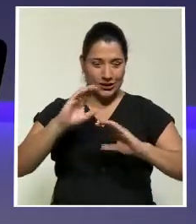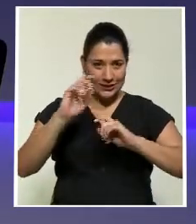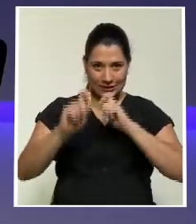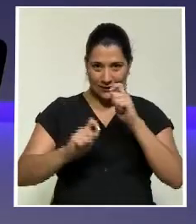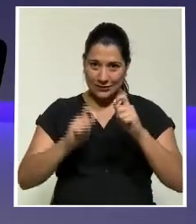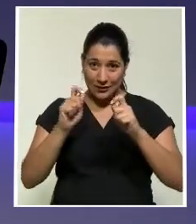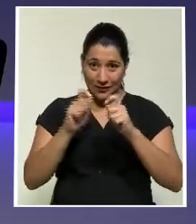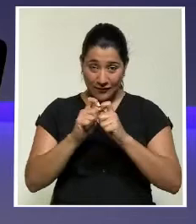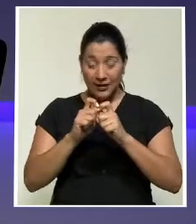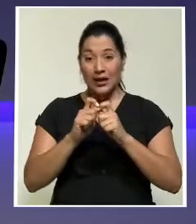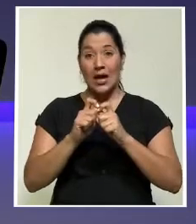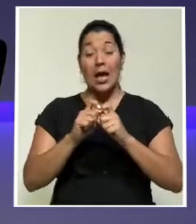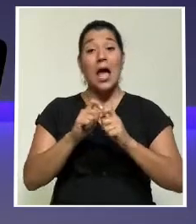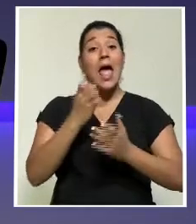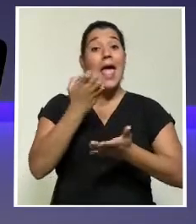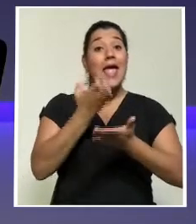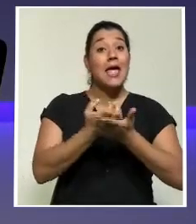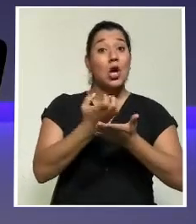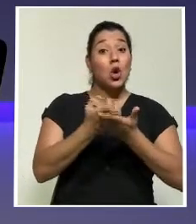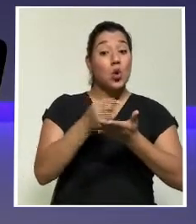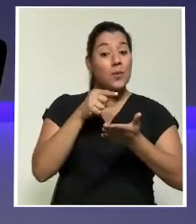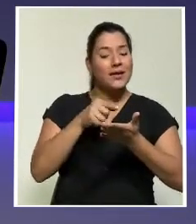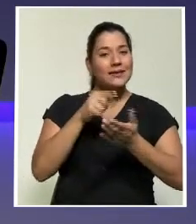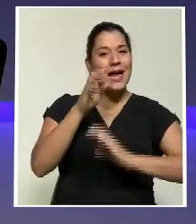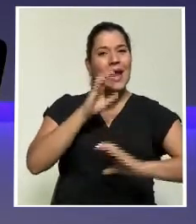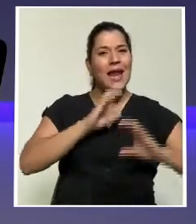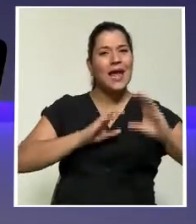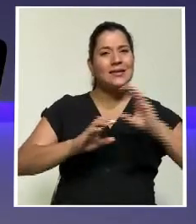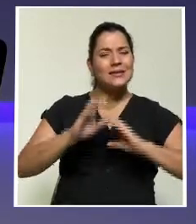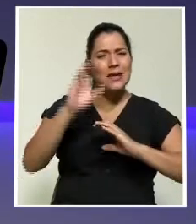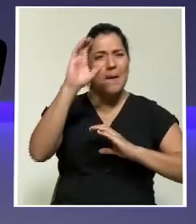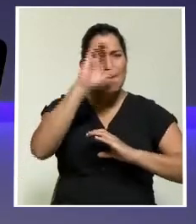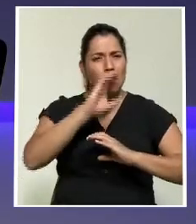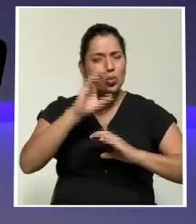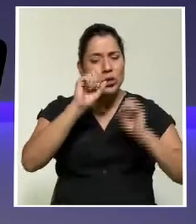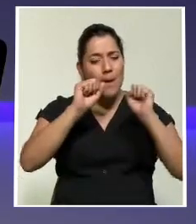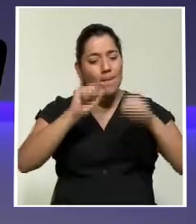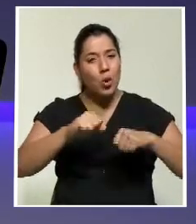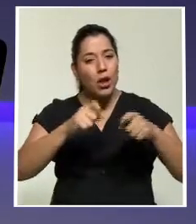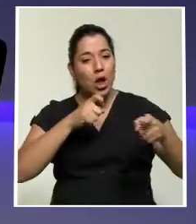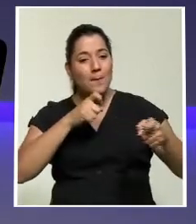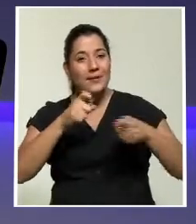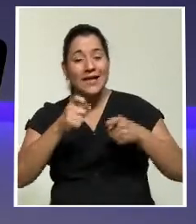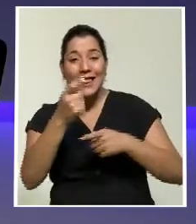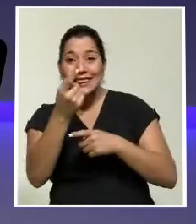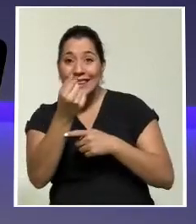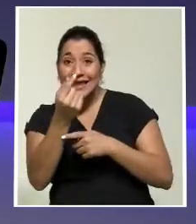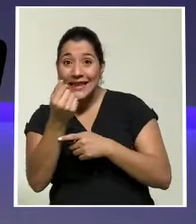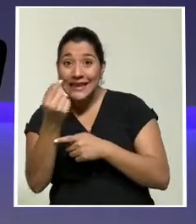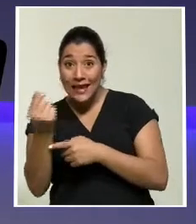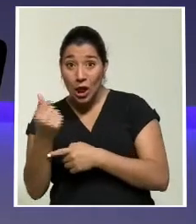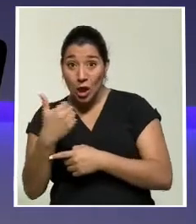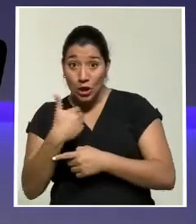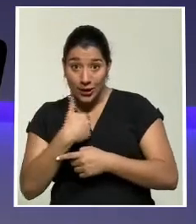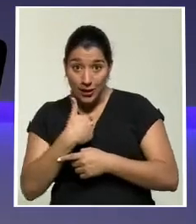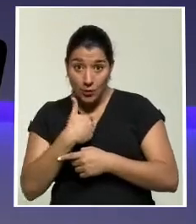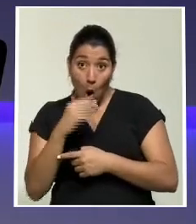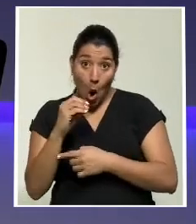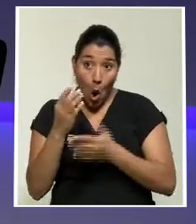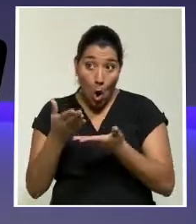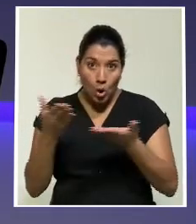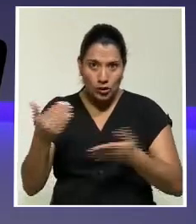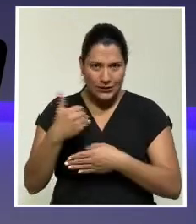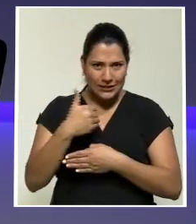La economía es la ciencia que busca administrar los recursos disponibles, las cosas que tenemos